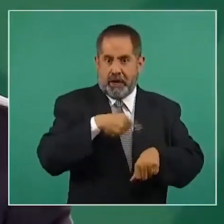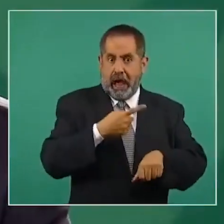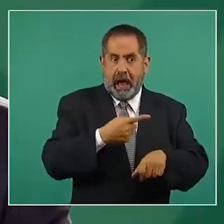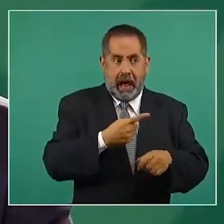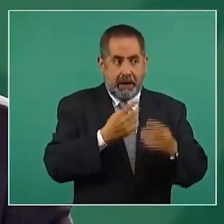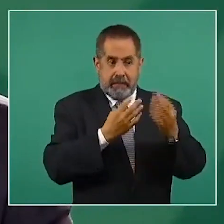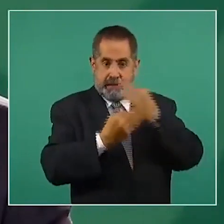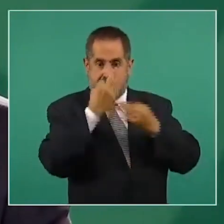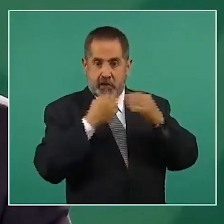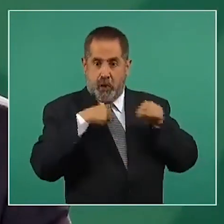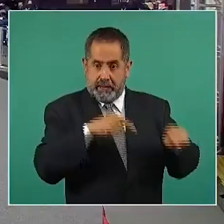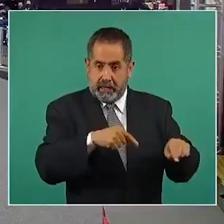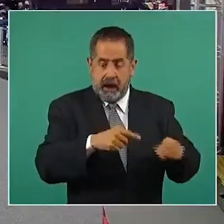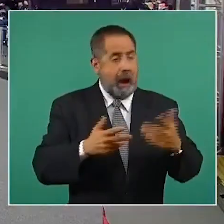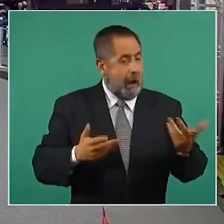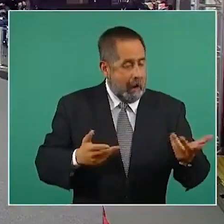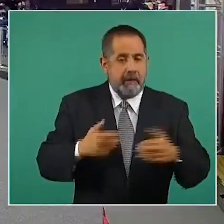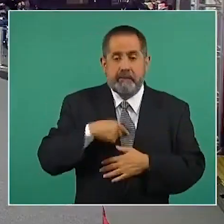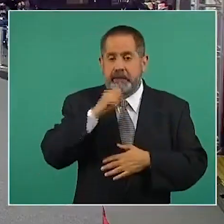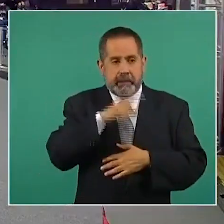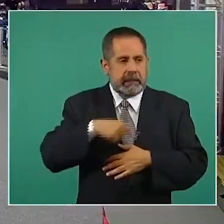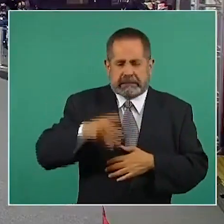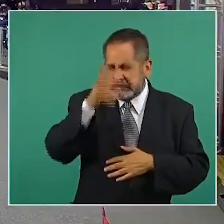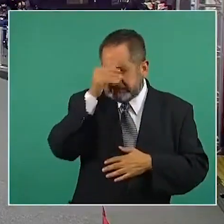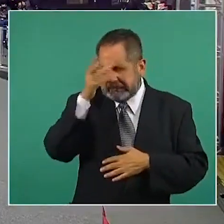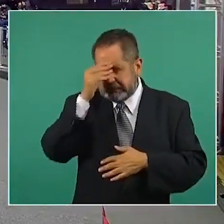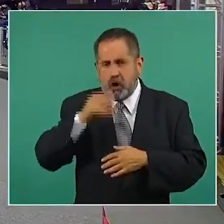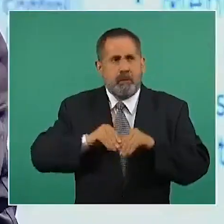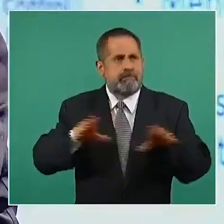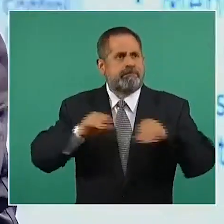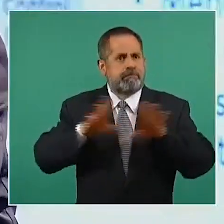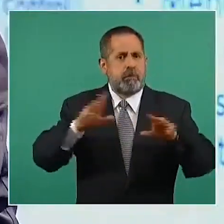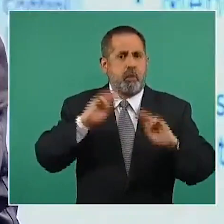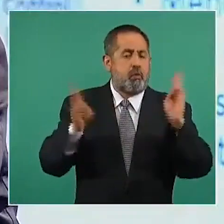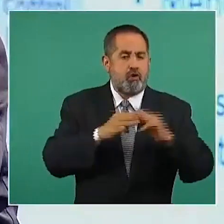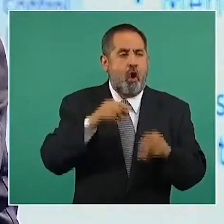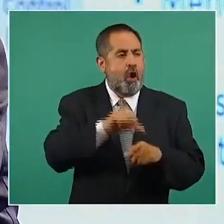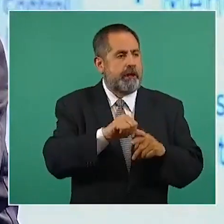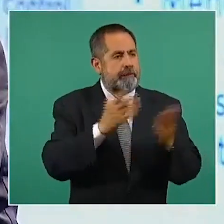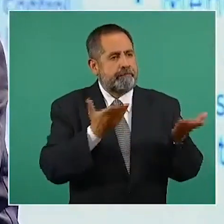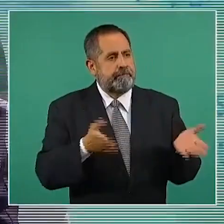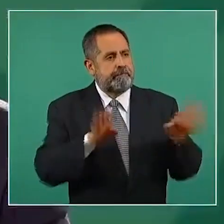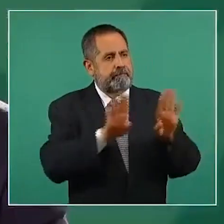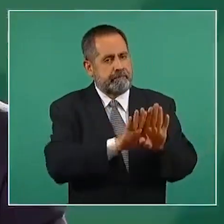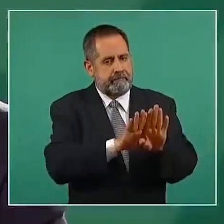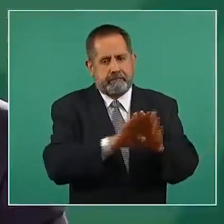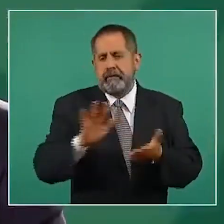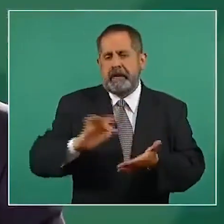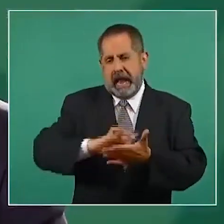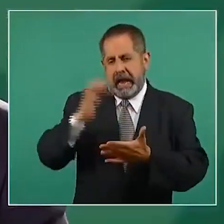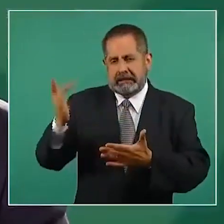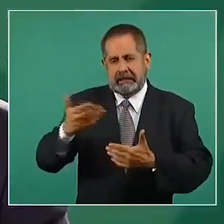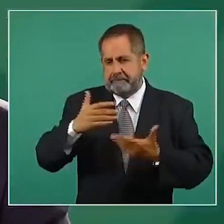también generar modelos de atención y entrenamiento en el resto del país. Hoy cierra y queremos agradecer esa experiencia y